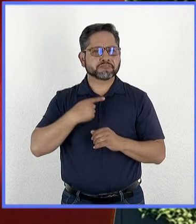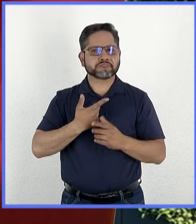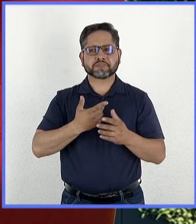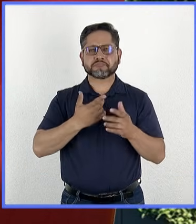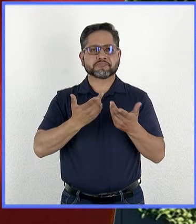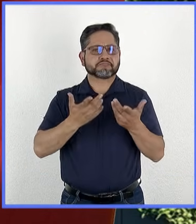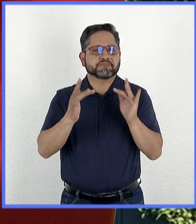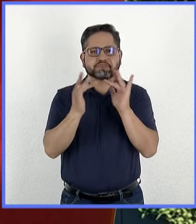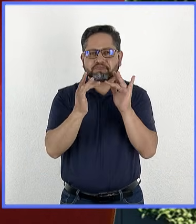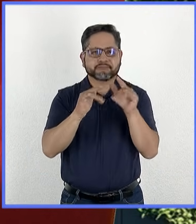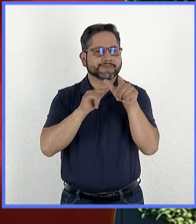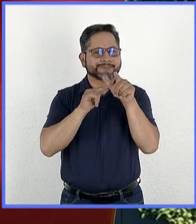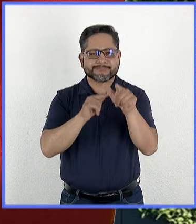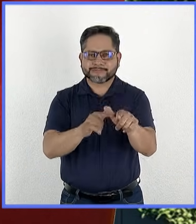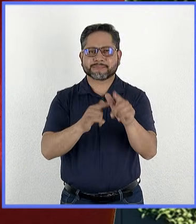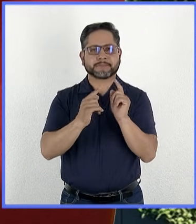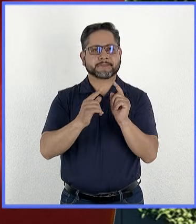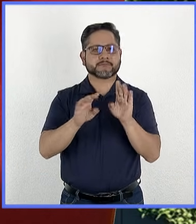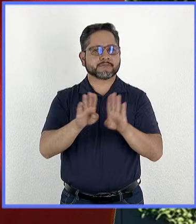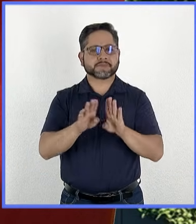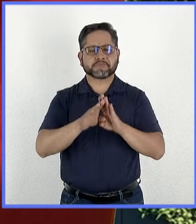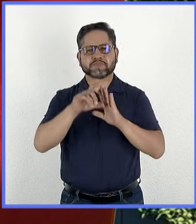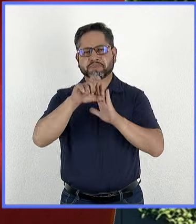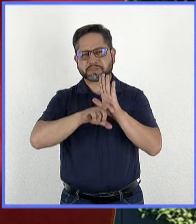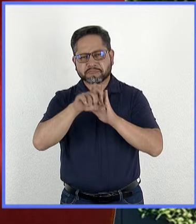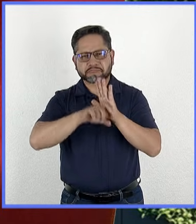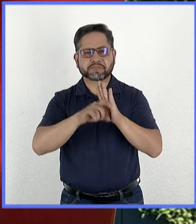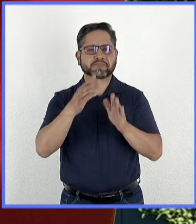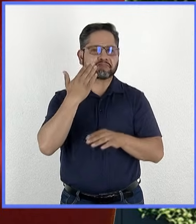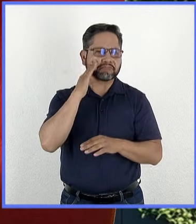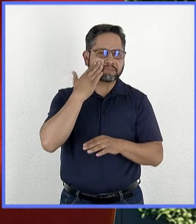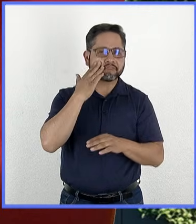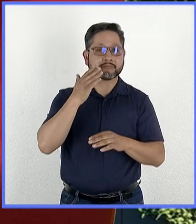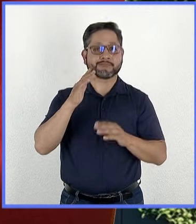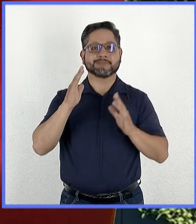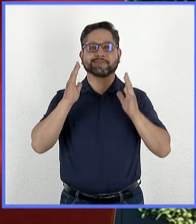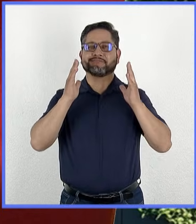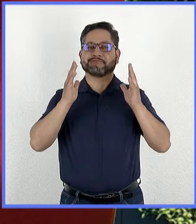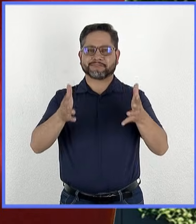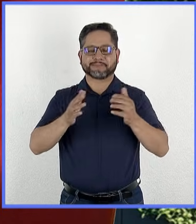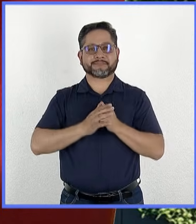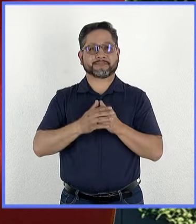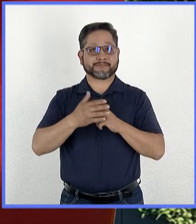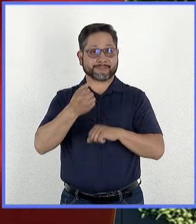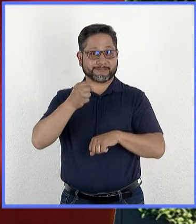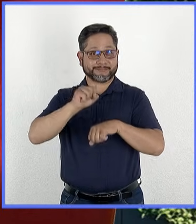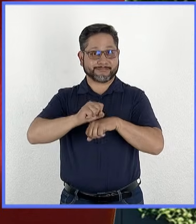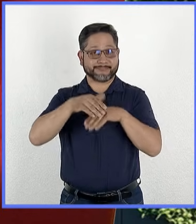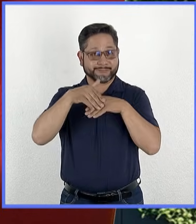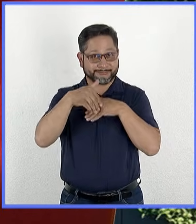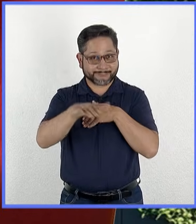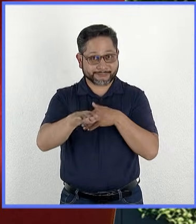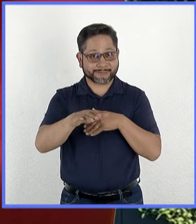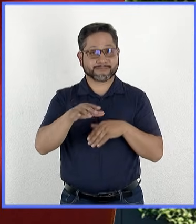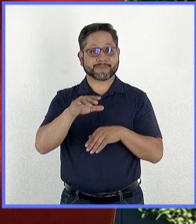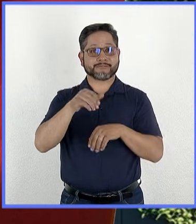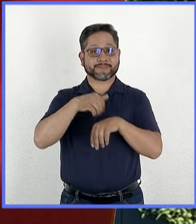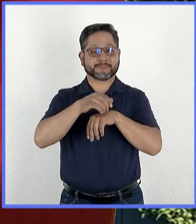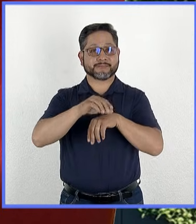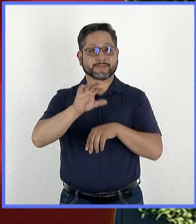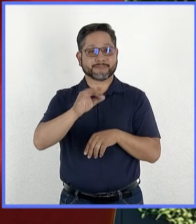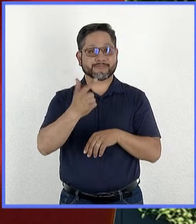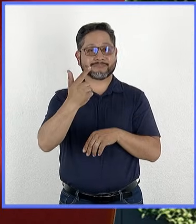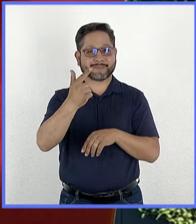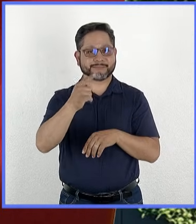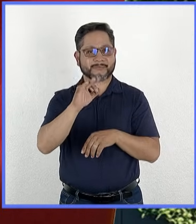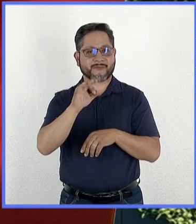podemos estar en contacto a través de nuestras redes sociales, y terminamos diciendo que por fin ya estamos en la semana que comienza la edición número 47 de